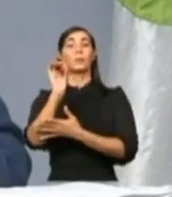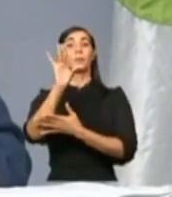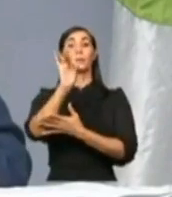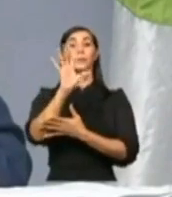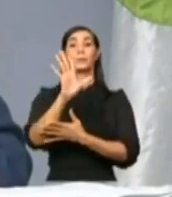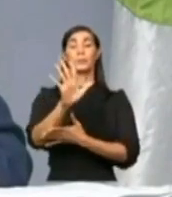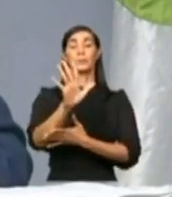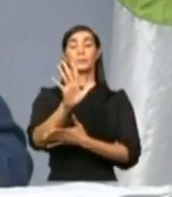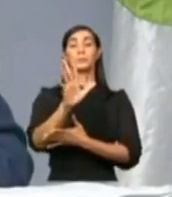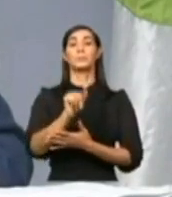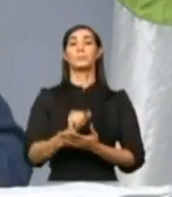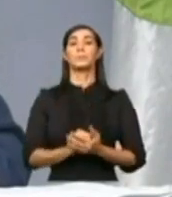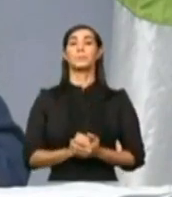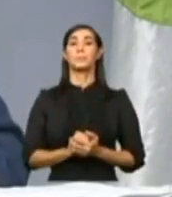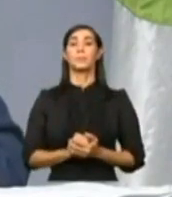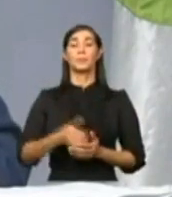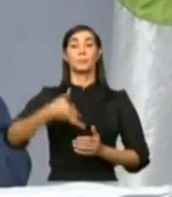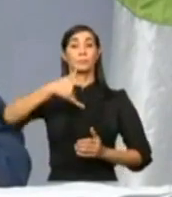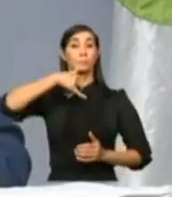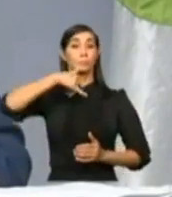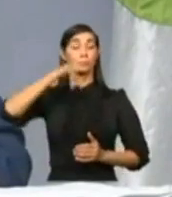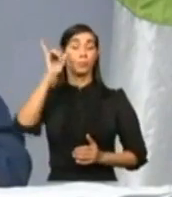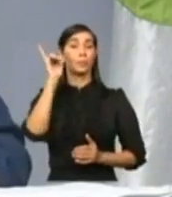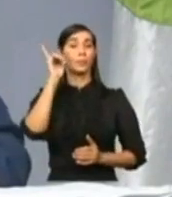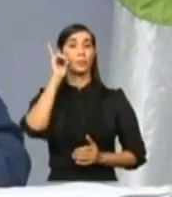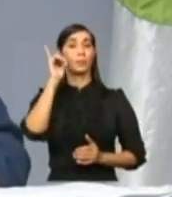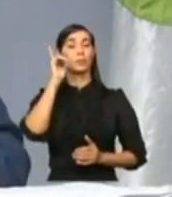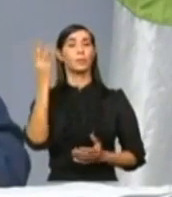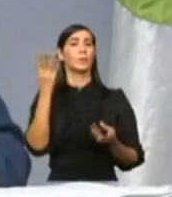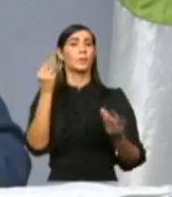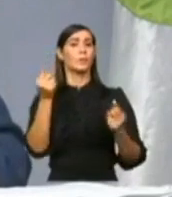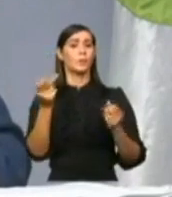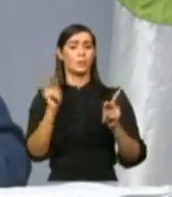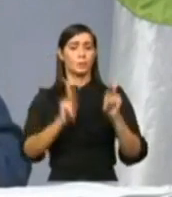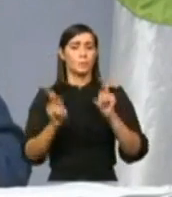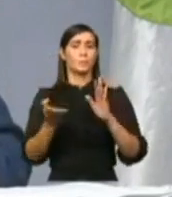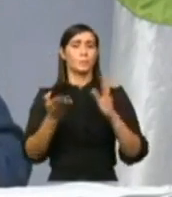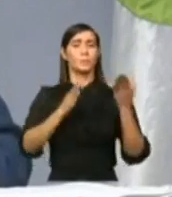130.885. Y en el día de ayer solamente se produjeron